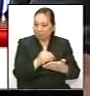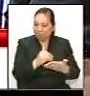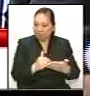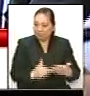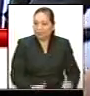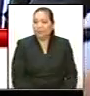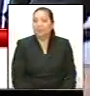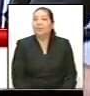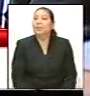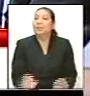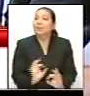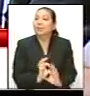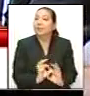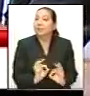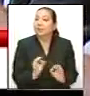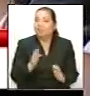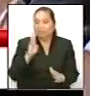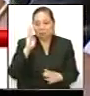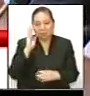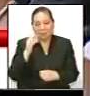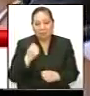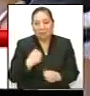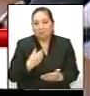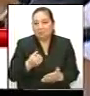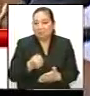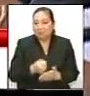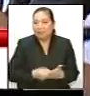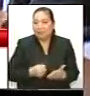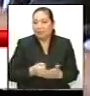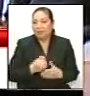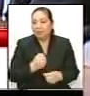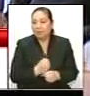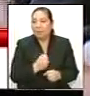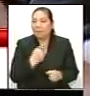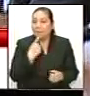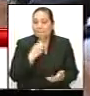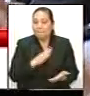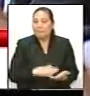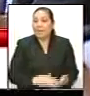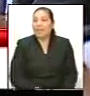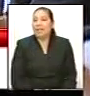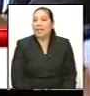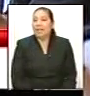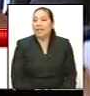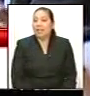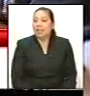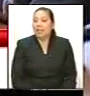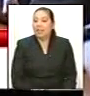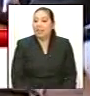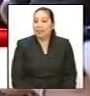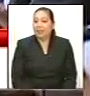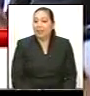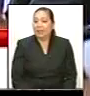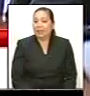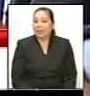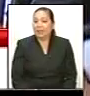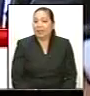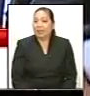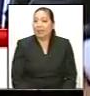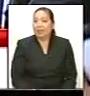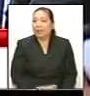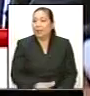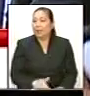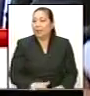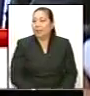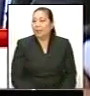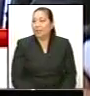e impecable accionar militar, aunque se le imputa una ejecución extrajudicial, y ahí sigue la descripción. Rápidamente, en